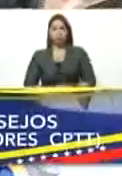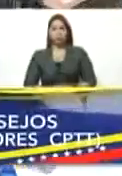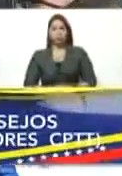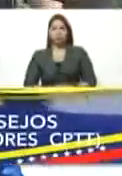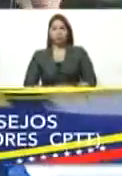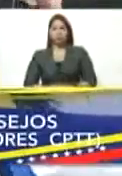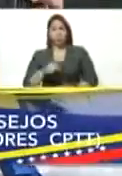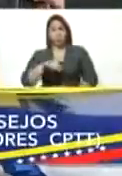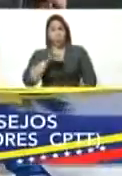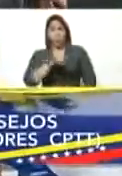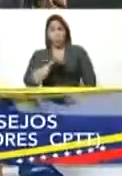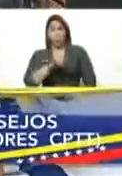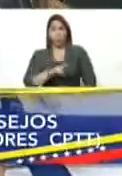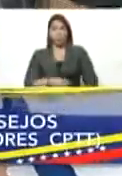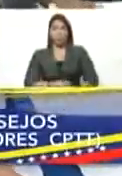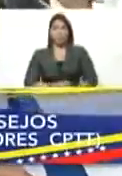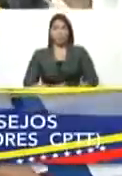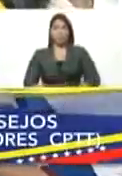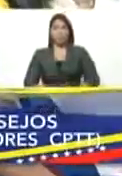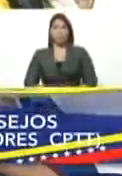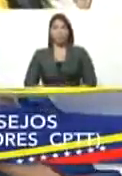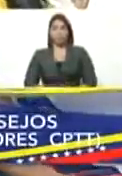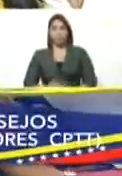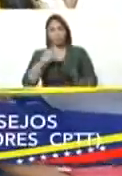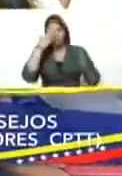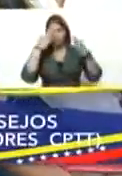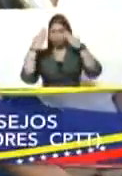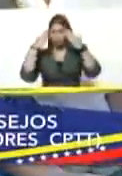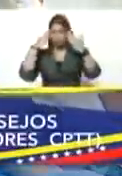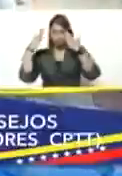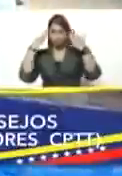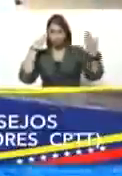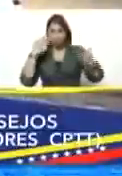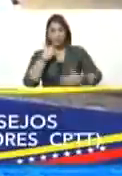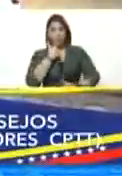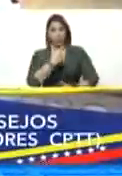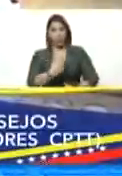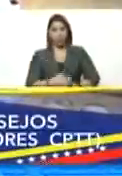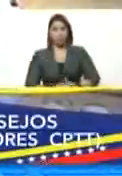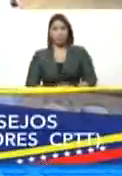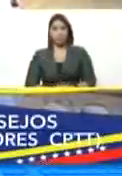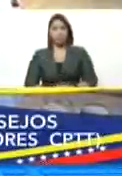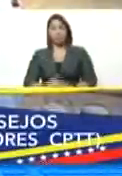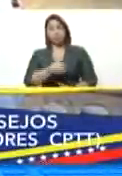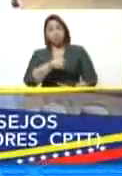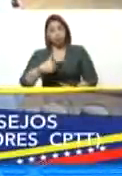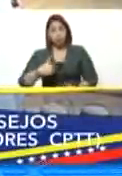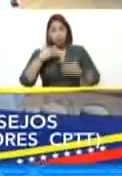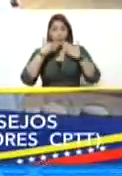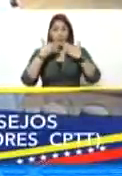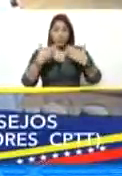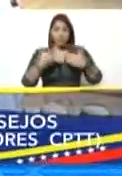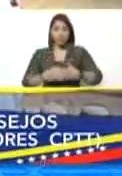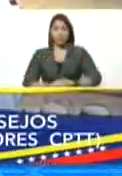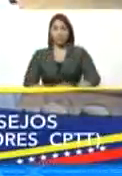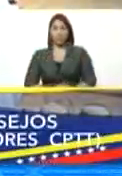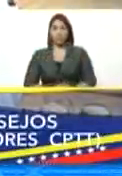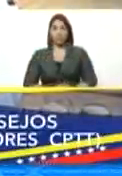Hoy es lunes. Bueno, mi saludo. Decía que quería agradecer